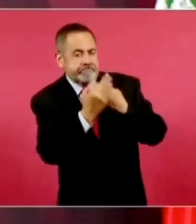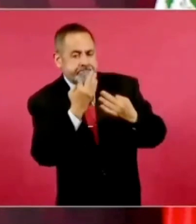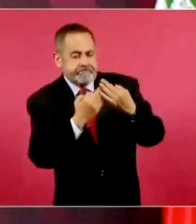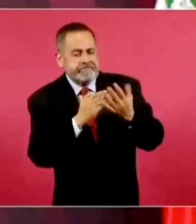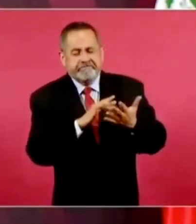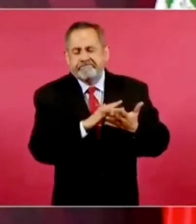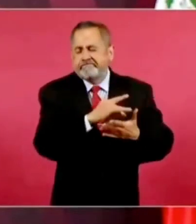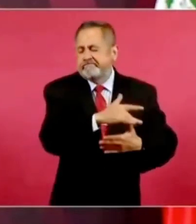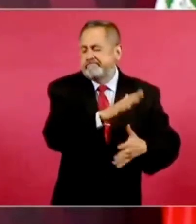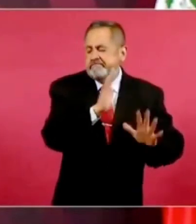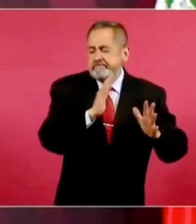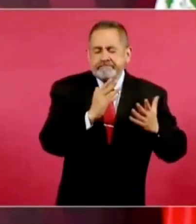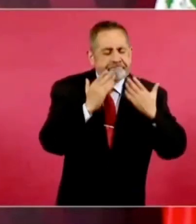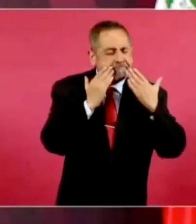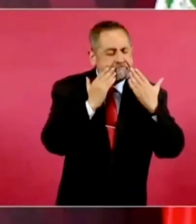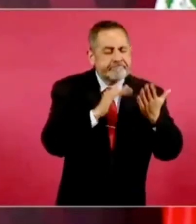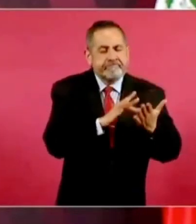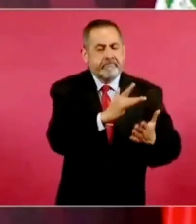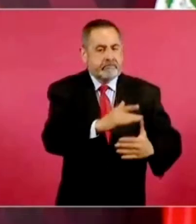brindaron.